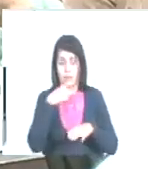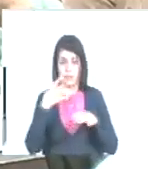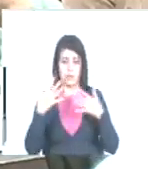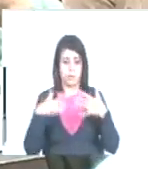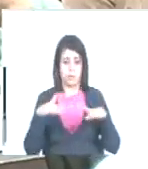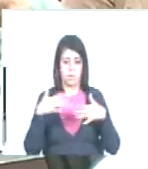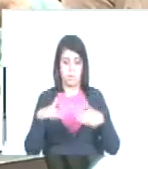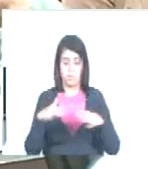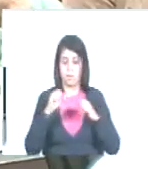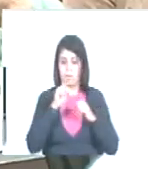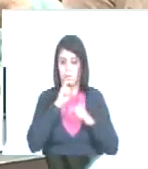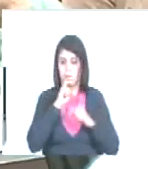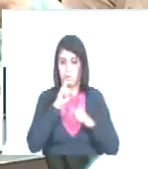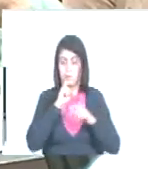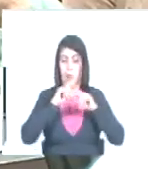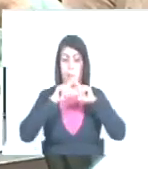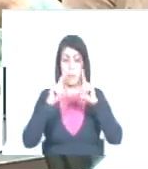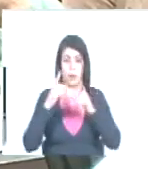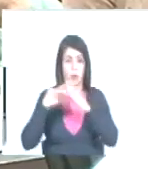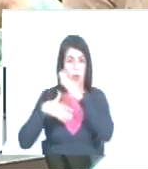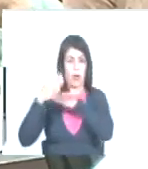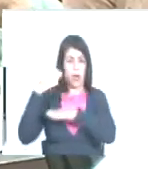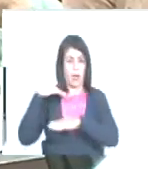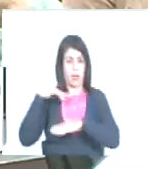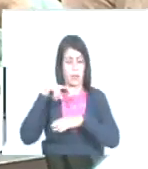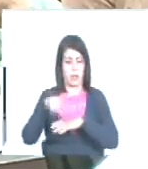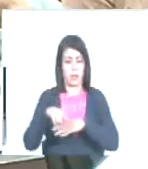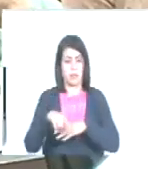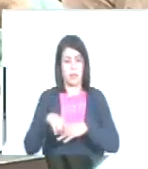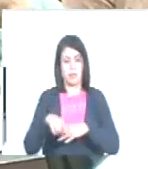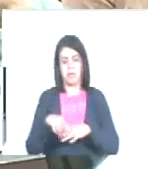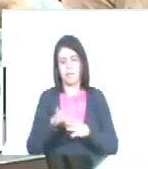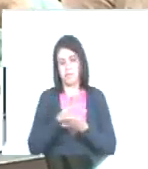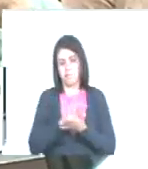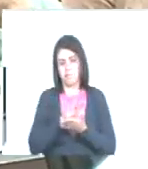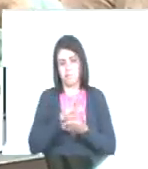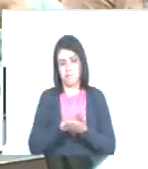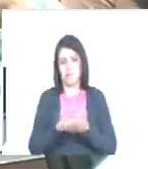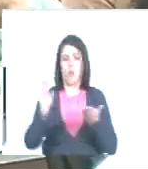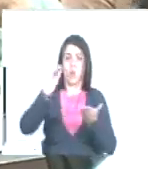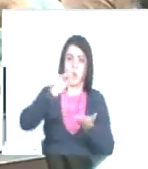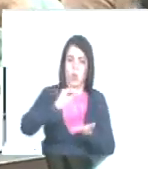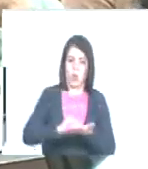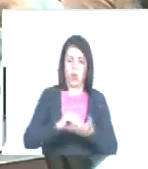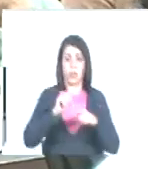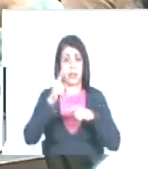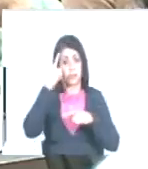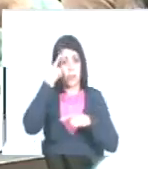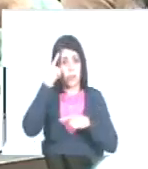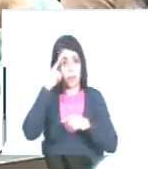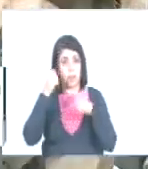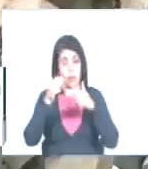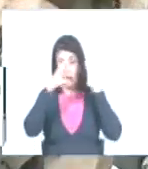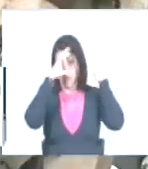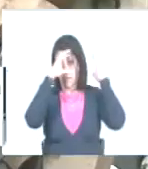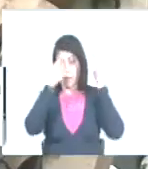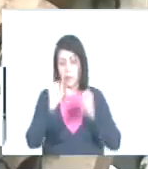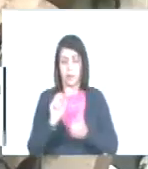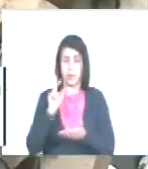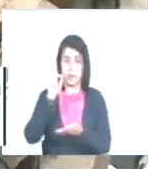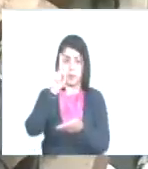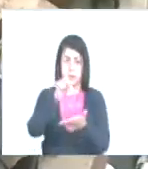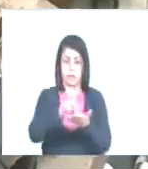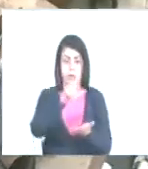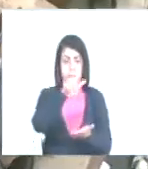bastante fuerte, pero de hace un tiempo para acá se enfriaron, pero llegó justamente, que sabemos que va a ser el embajador, va a